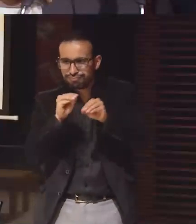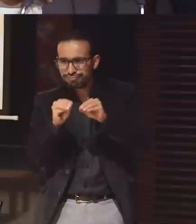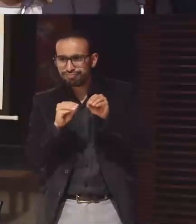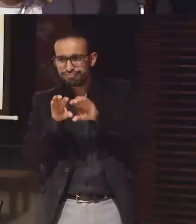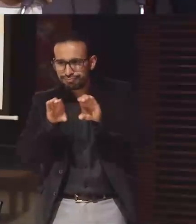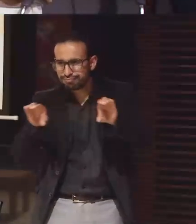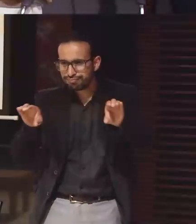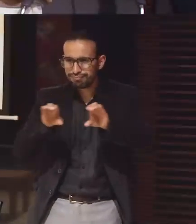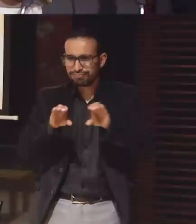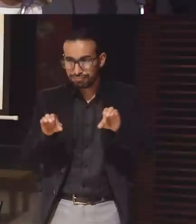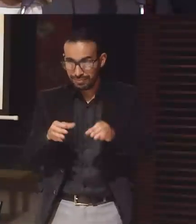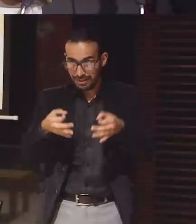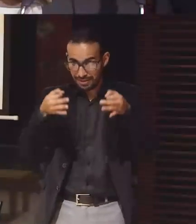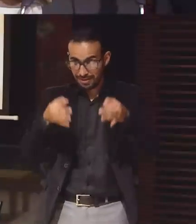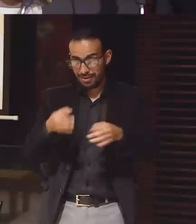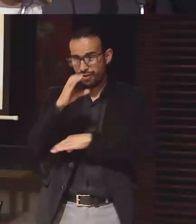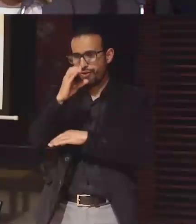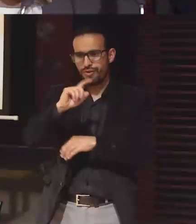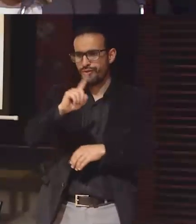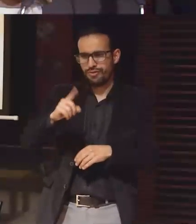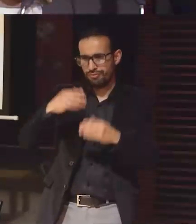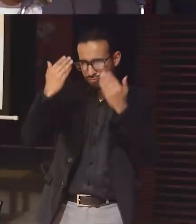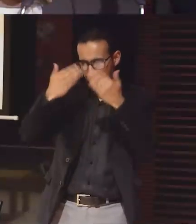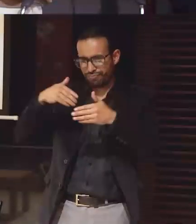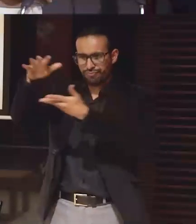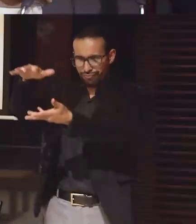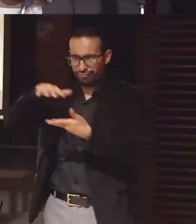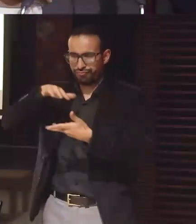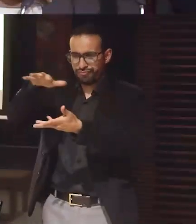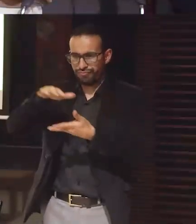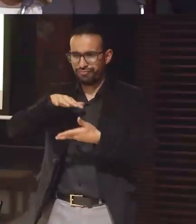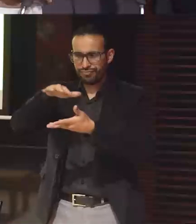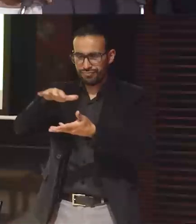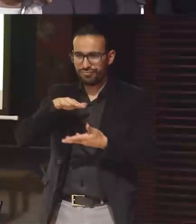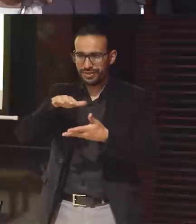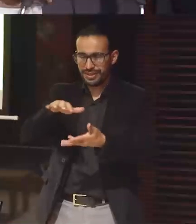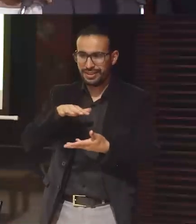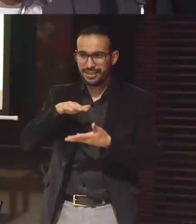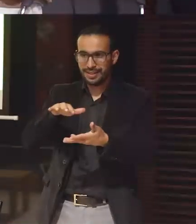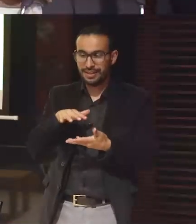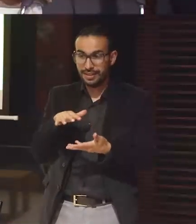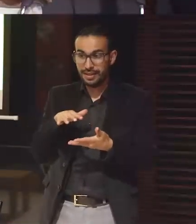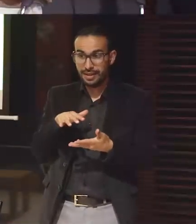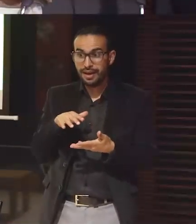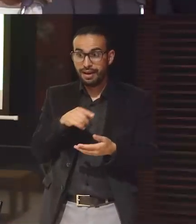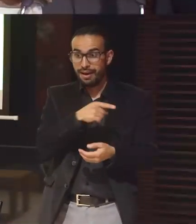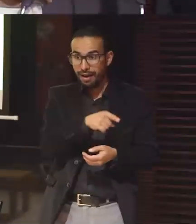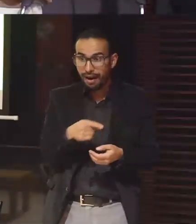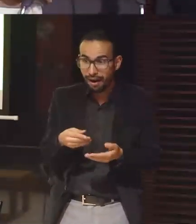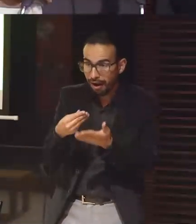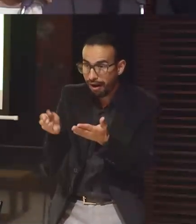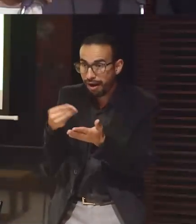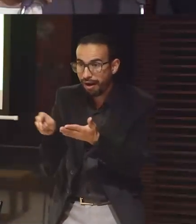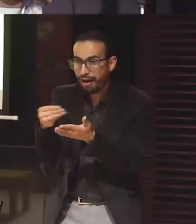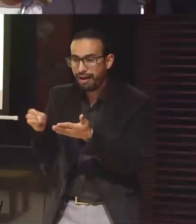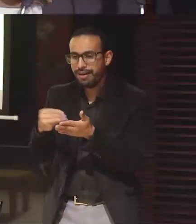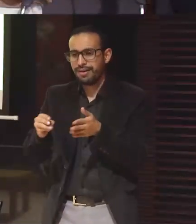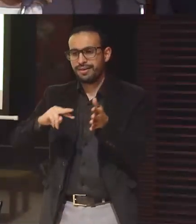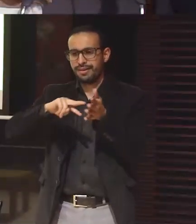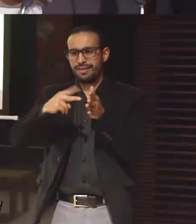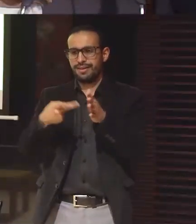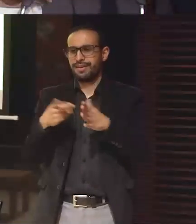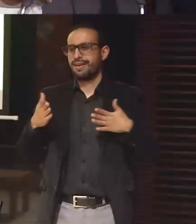traídas de contrabando. Y cuando la gente invierte en traer eso y otra gente lo compra, es una señal de felicidad y de